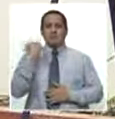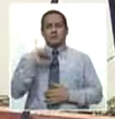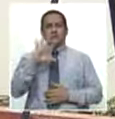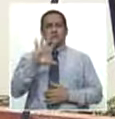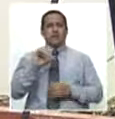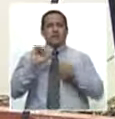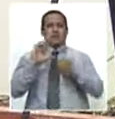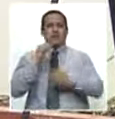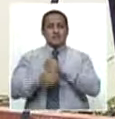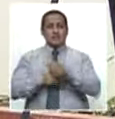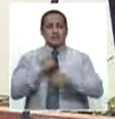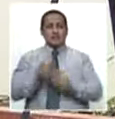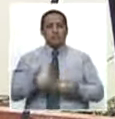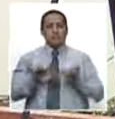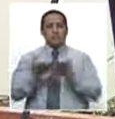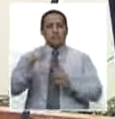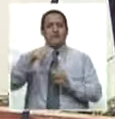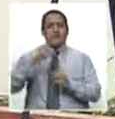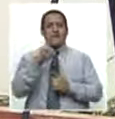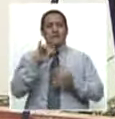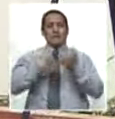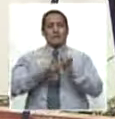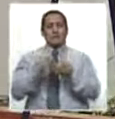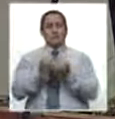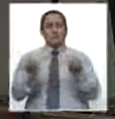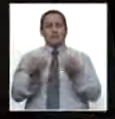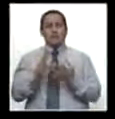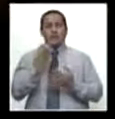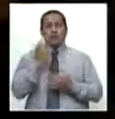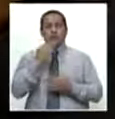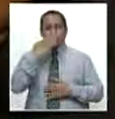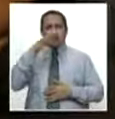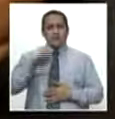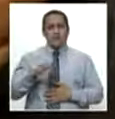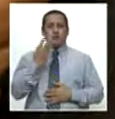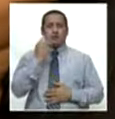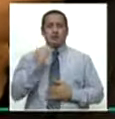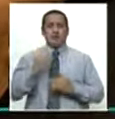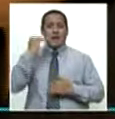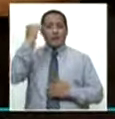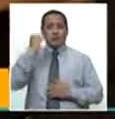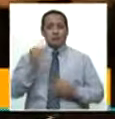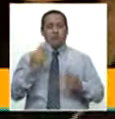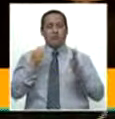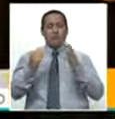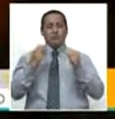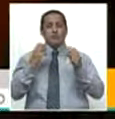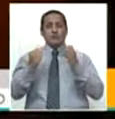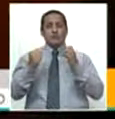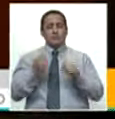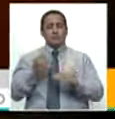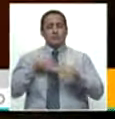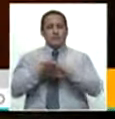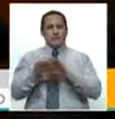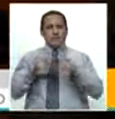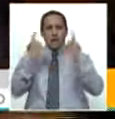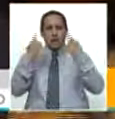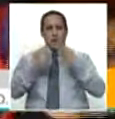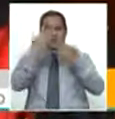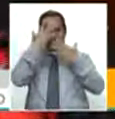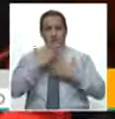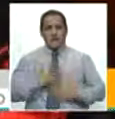5 o 6 años estamos brindando talleres para los chicos, para los niños, para los jóvenes y adultos con autismo, o dentro del